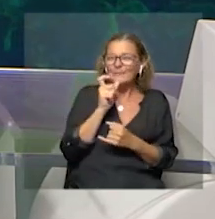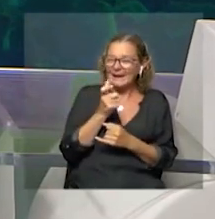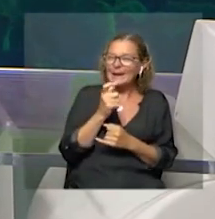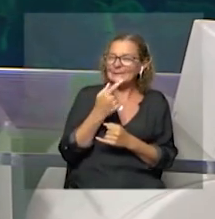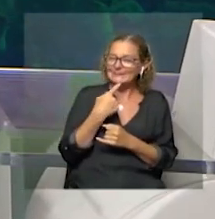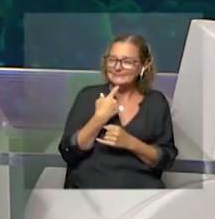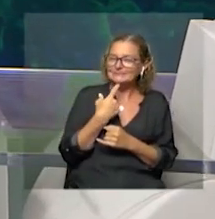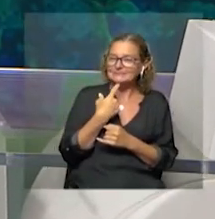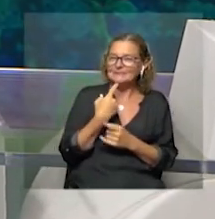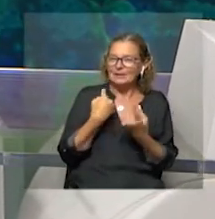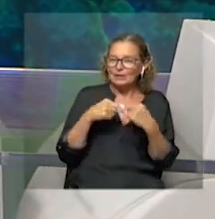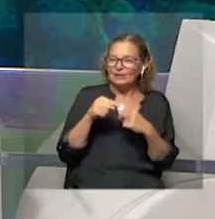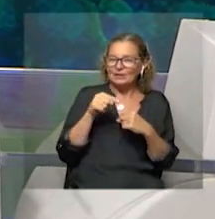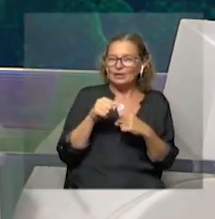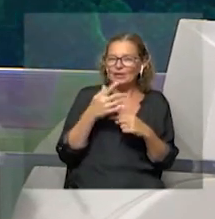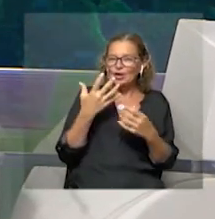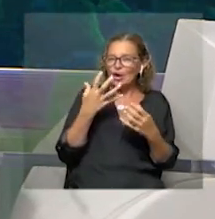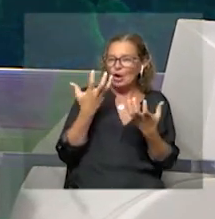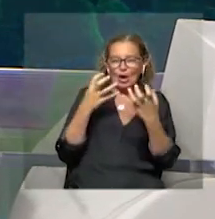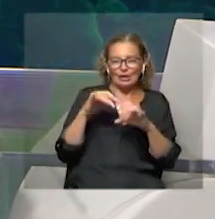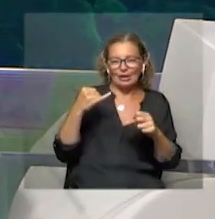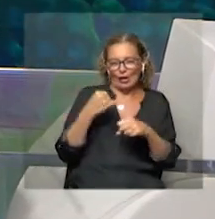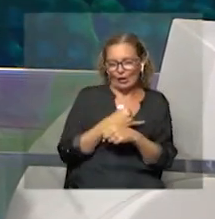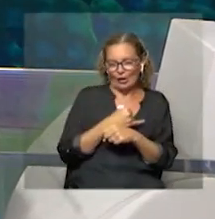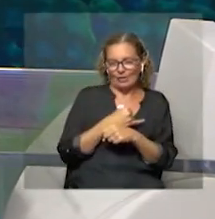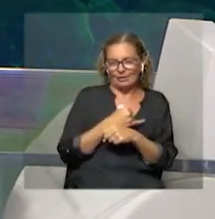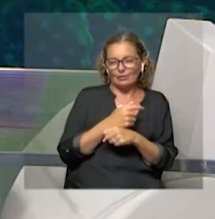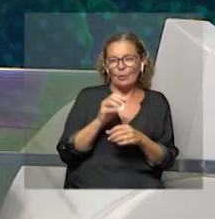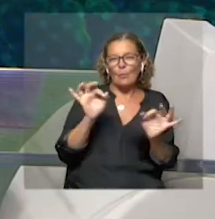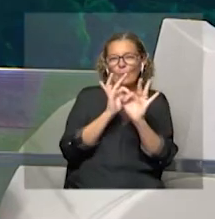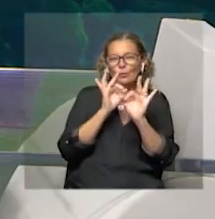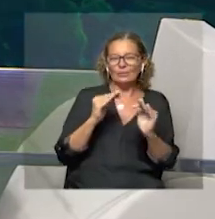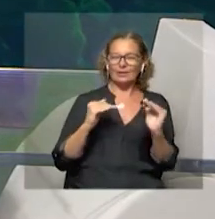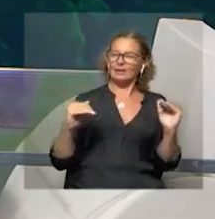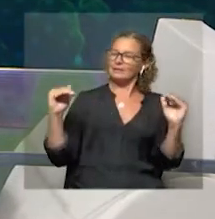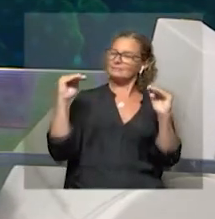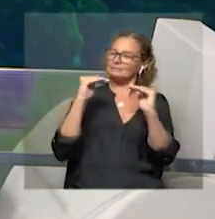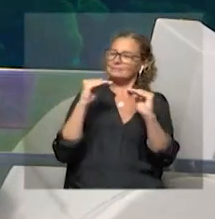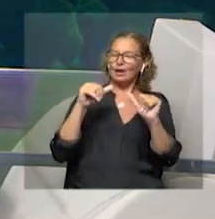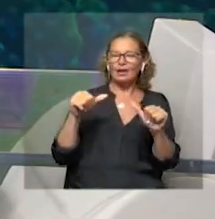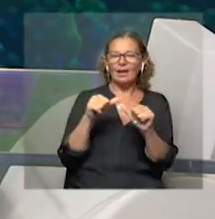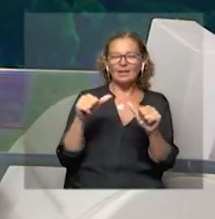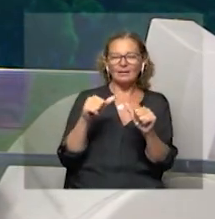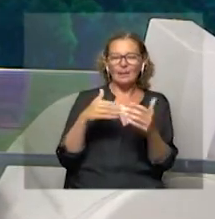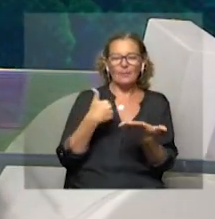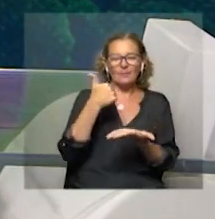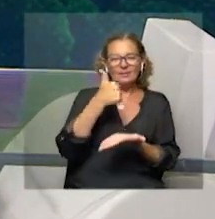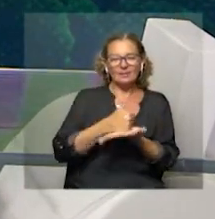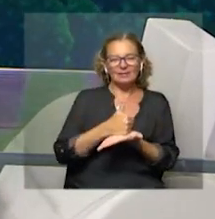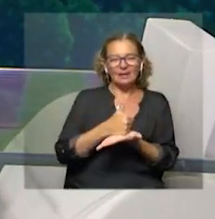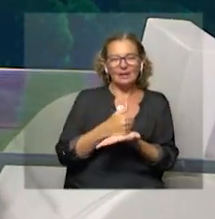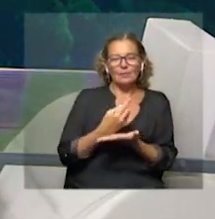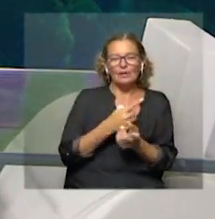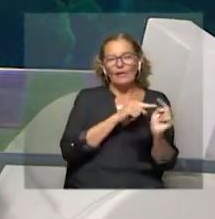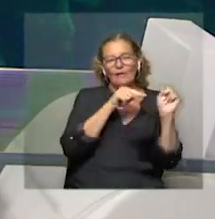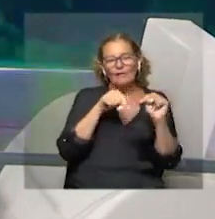Entonces en un momento no quiero fallar Por qué Porque su música no falle quiero estar a la altura de lo que hace y presentarla como corresponde